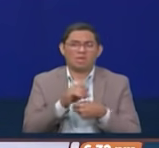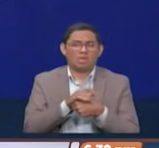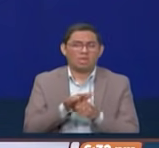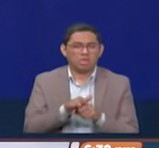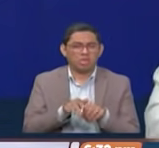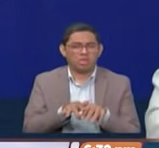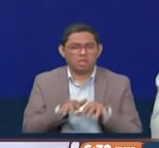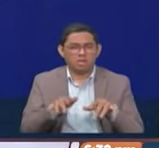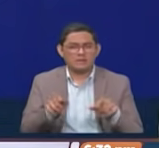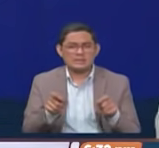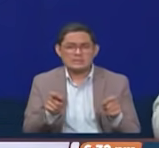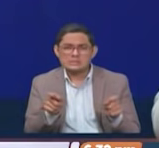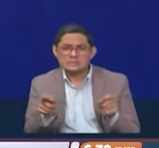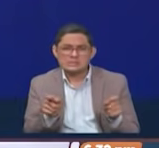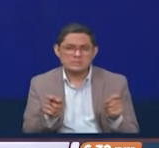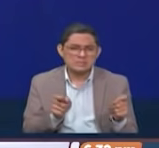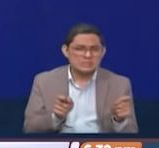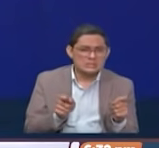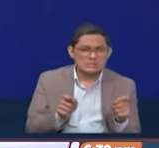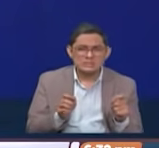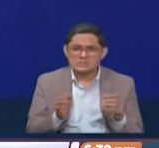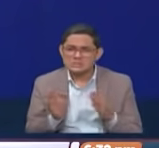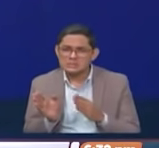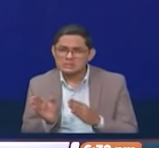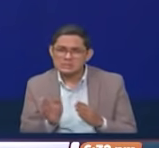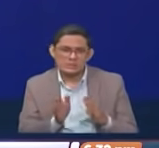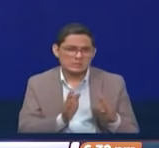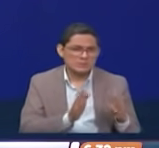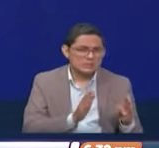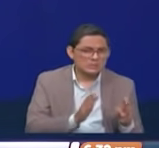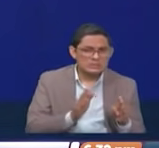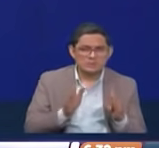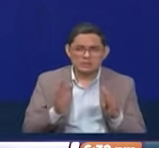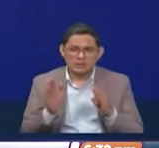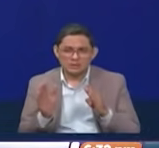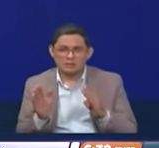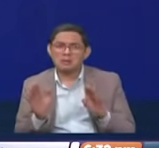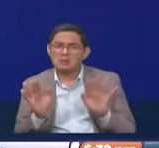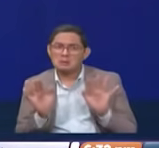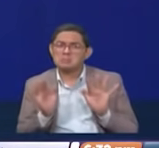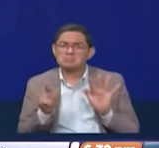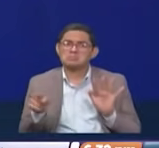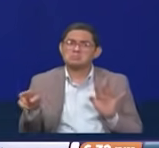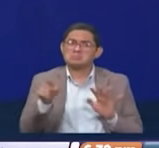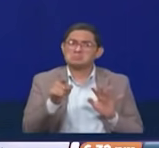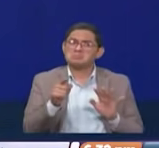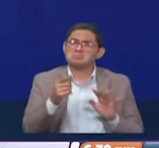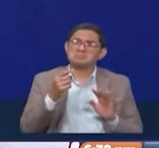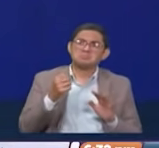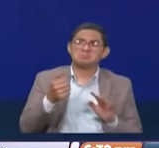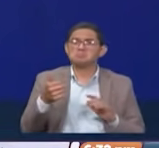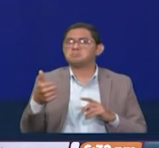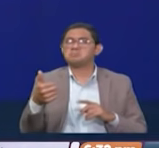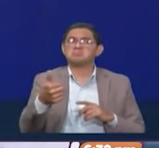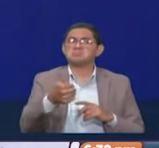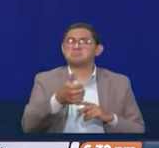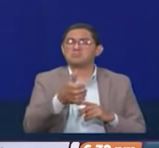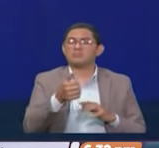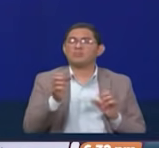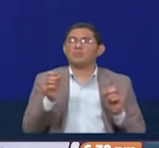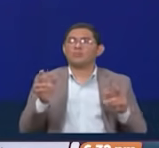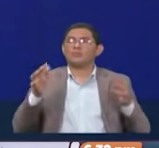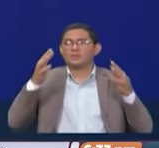sigue dando resultados favorables para seguir tomando decisiones que mantengan el equilibrio